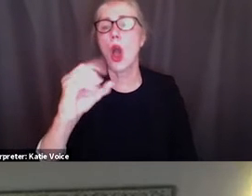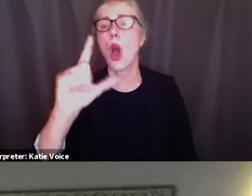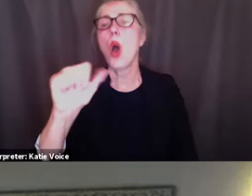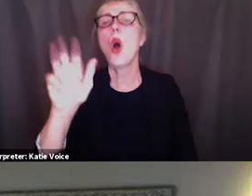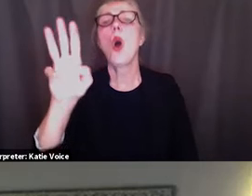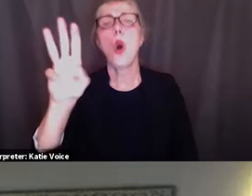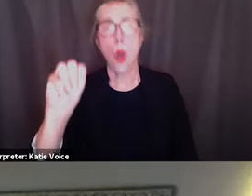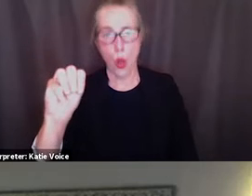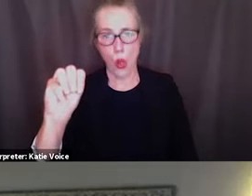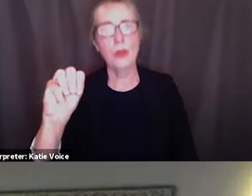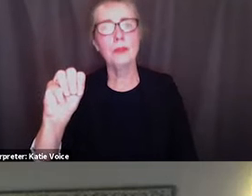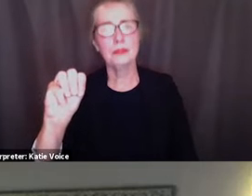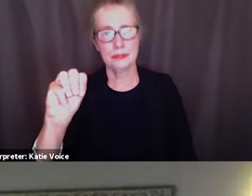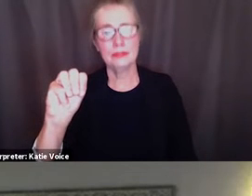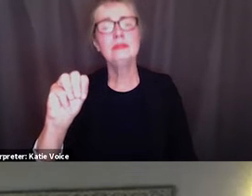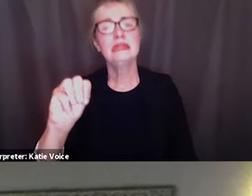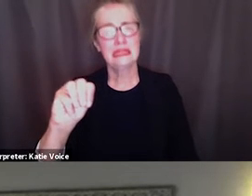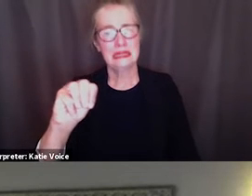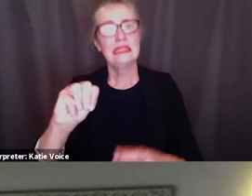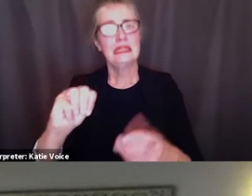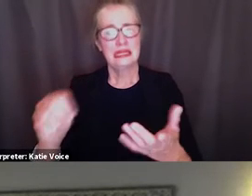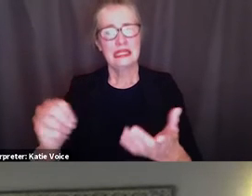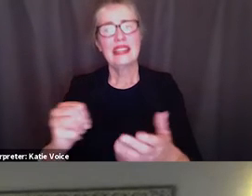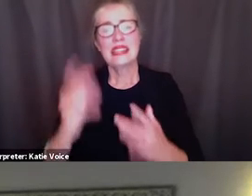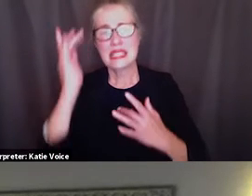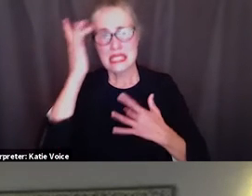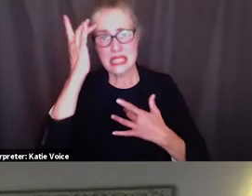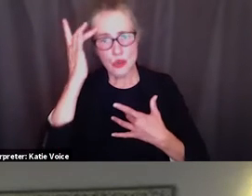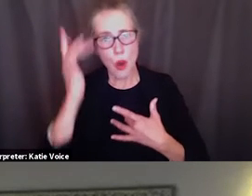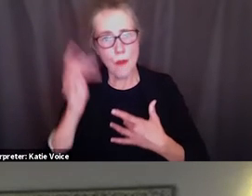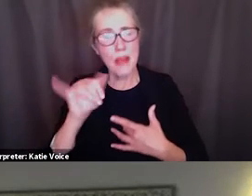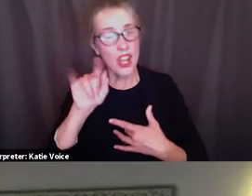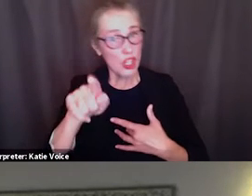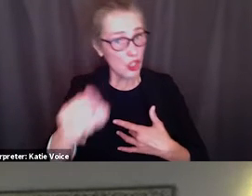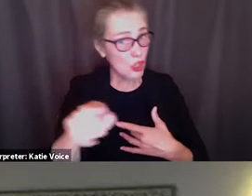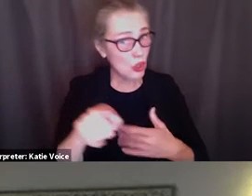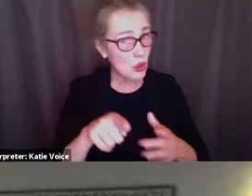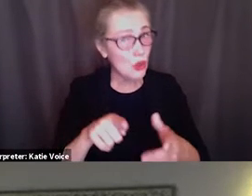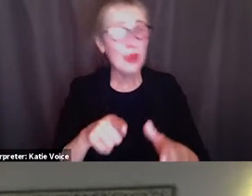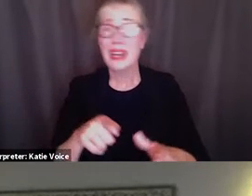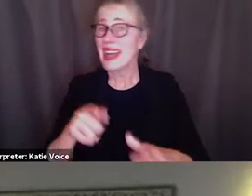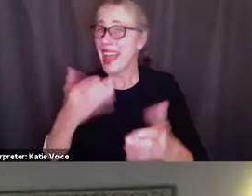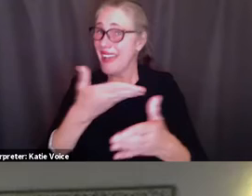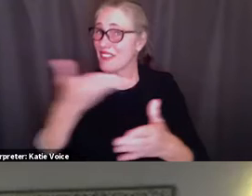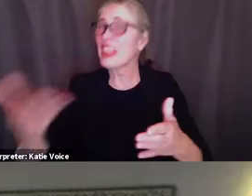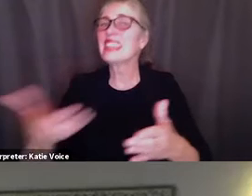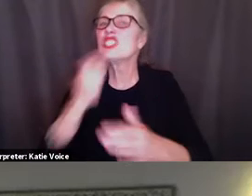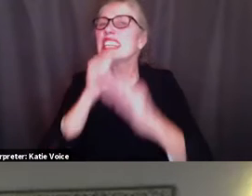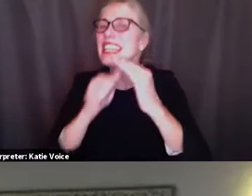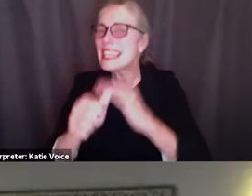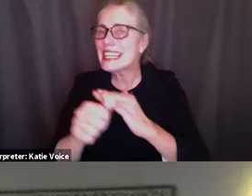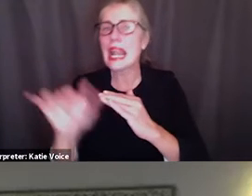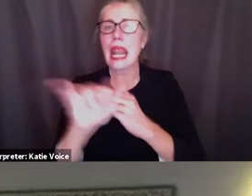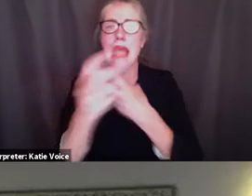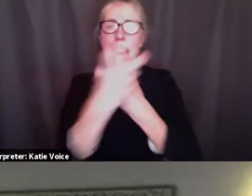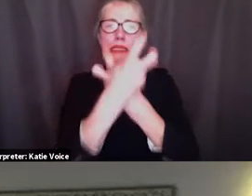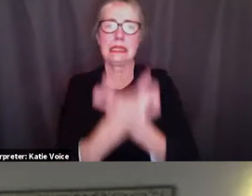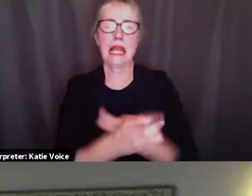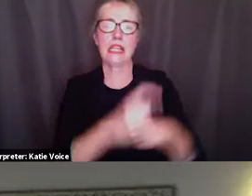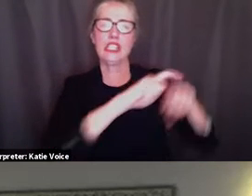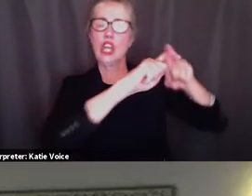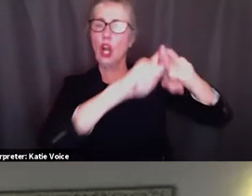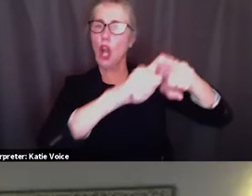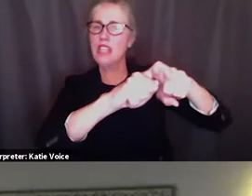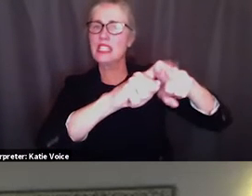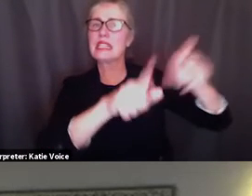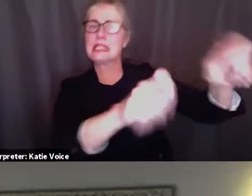han engañado, y ustedes van a cosechar lo que sembraron. Y hay muchas cosas que están